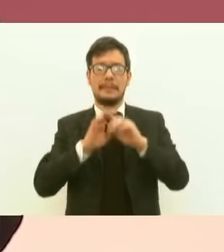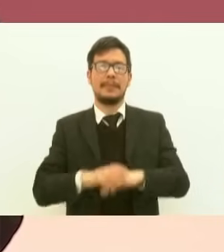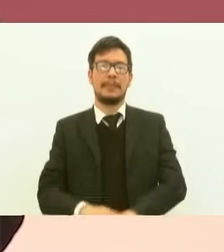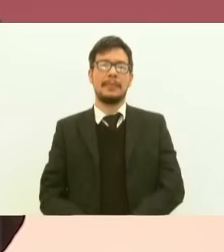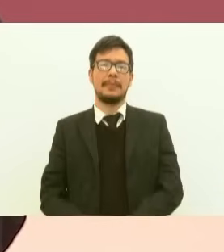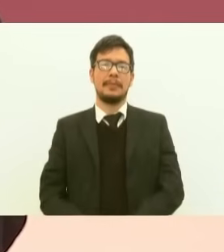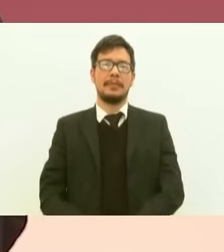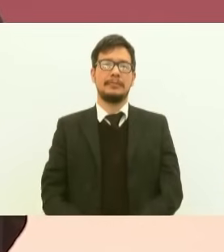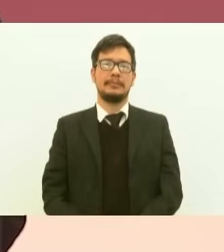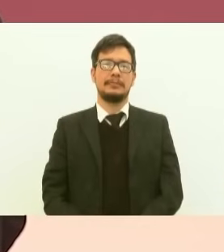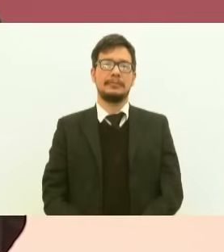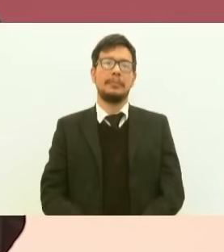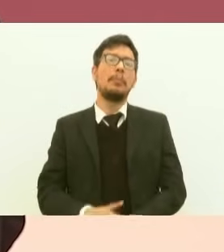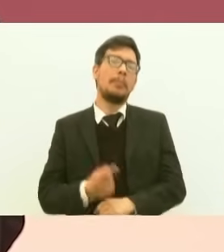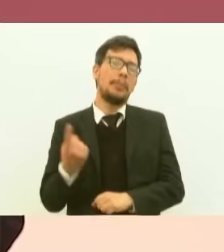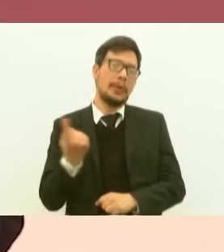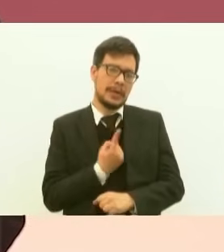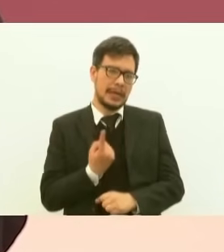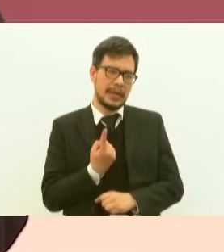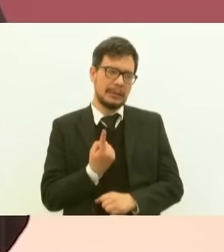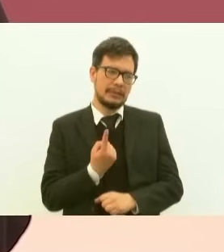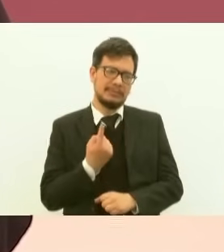todavía se está